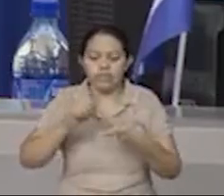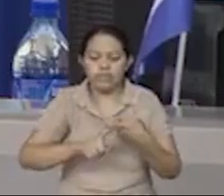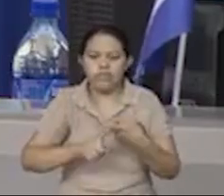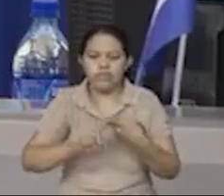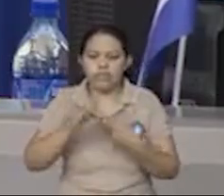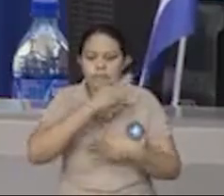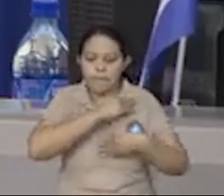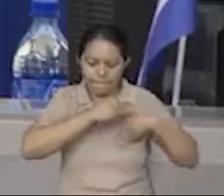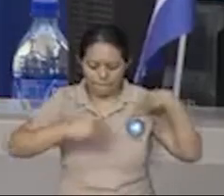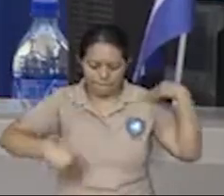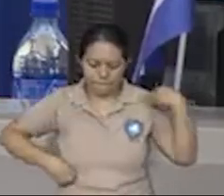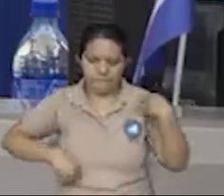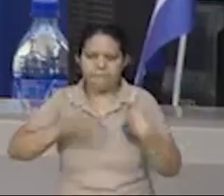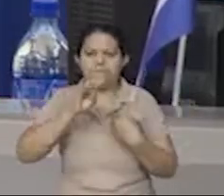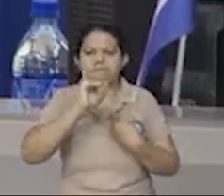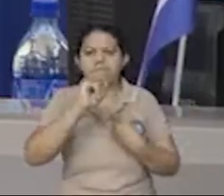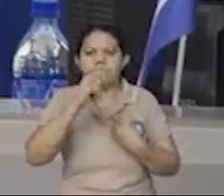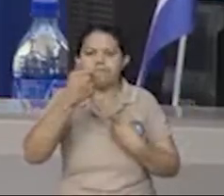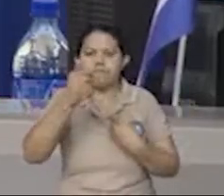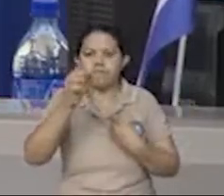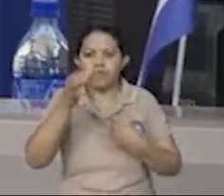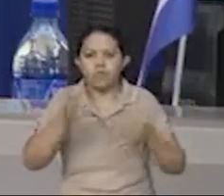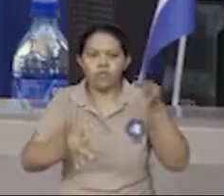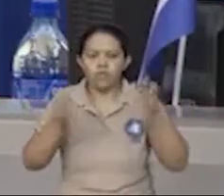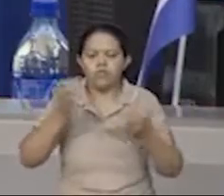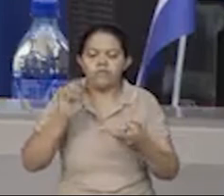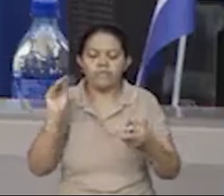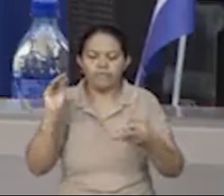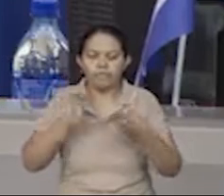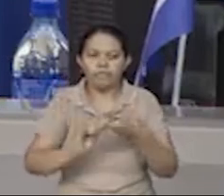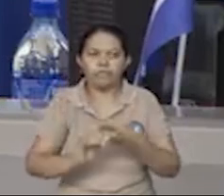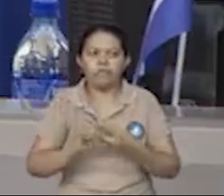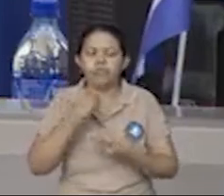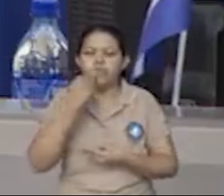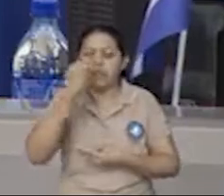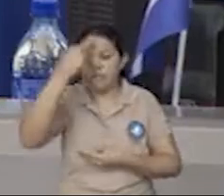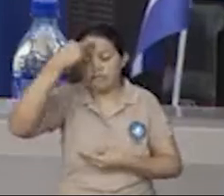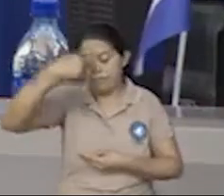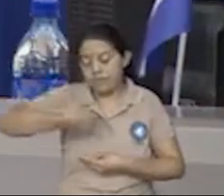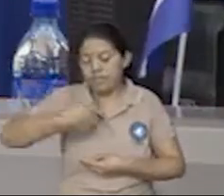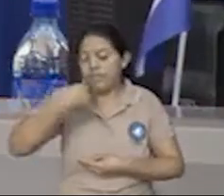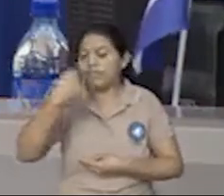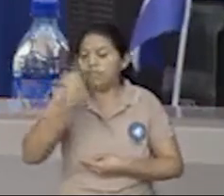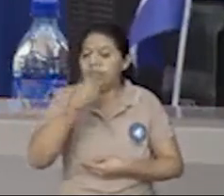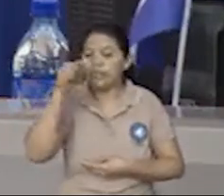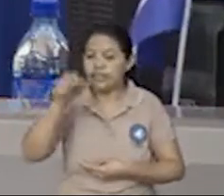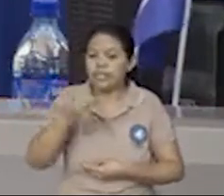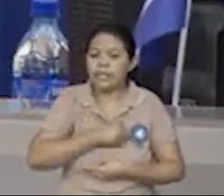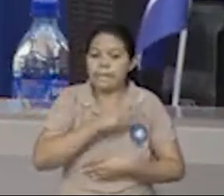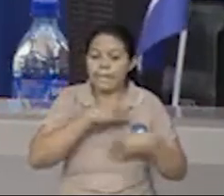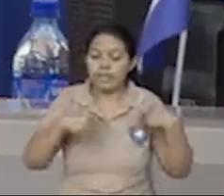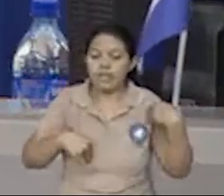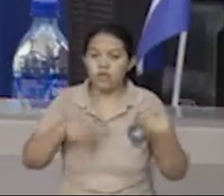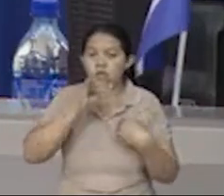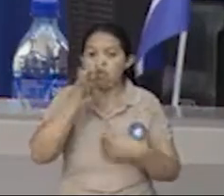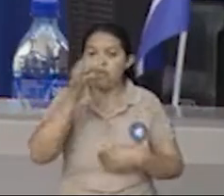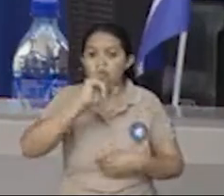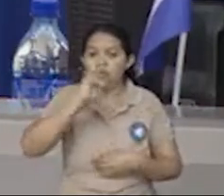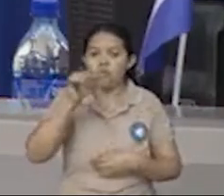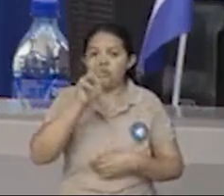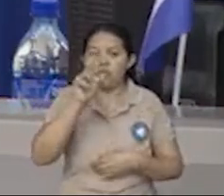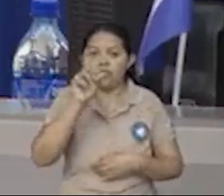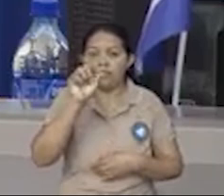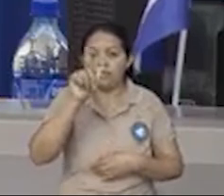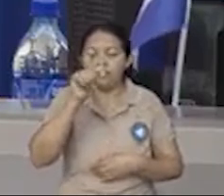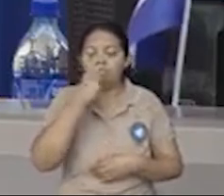incluido el presidente de la misma, quien lo presidirá, por cuanto el presidente de la Corte Suprema de